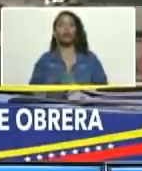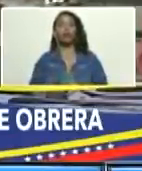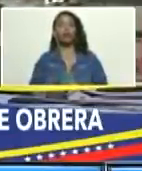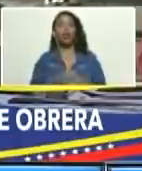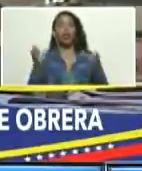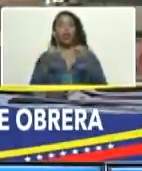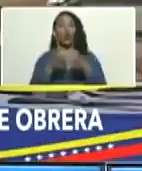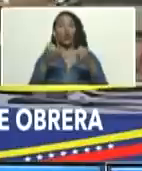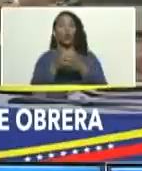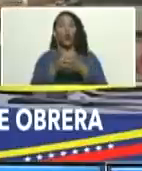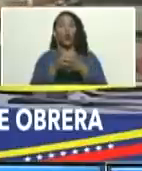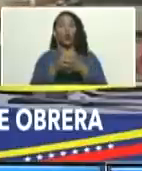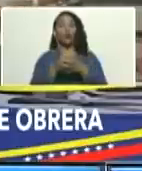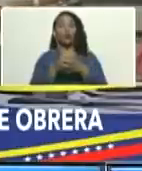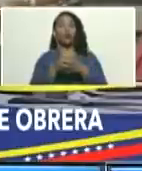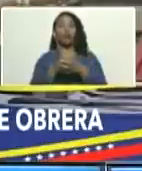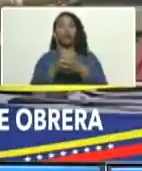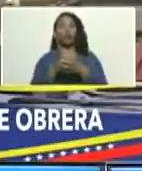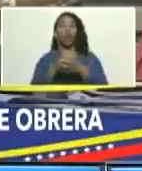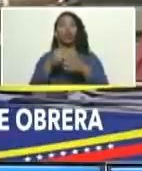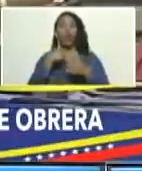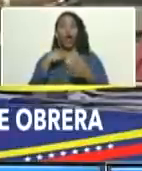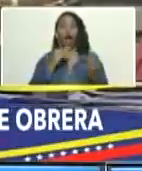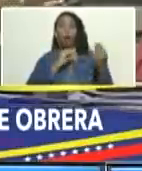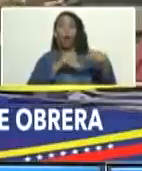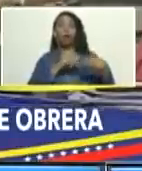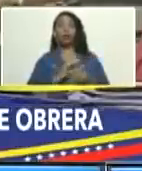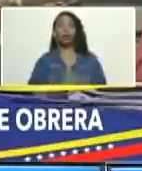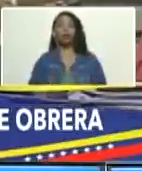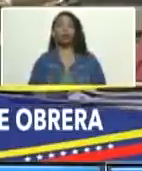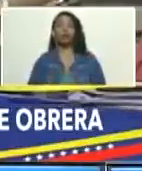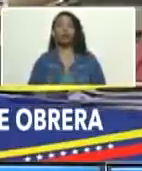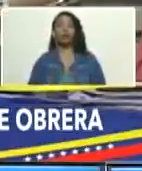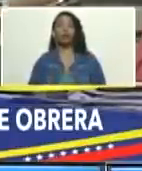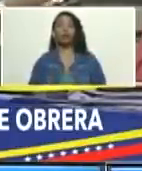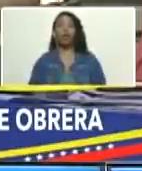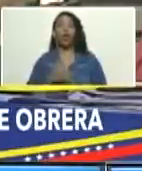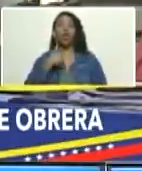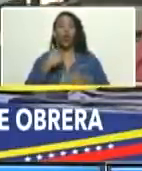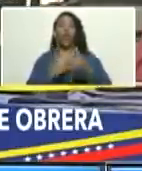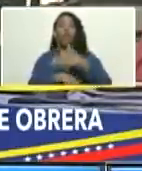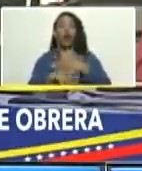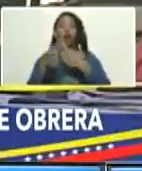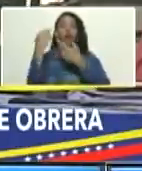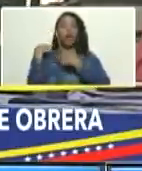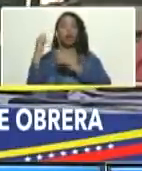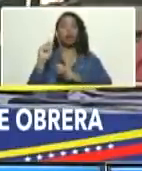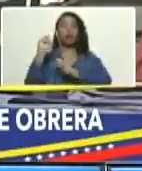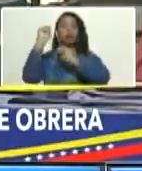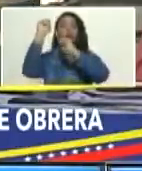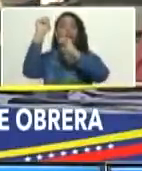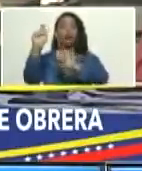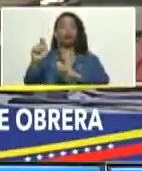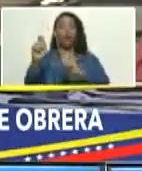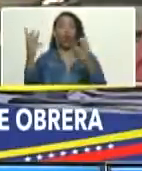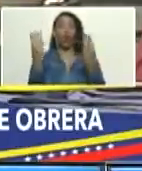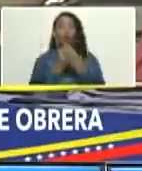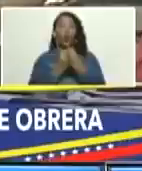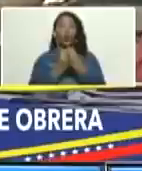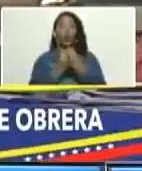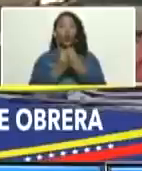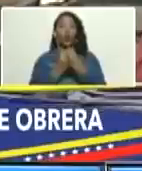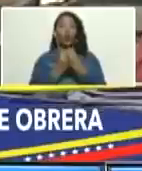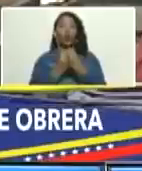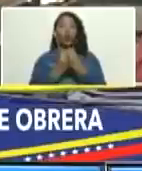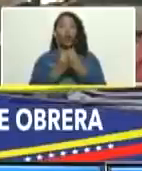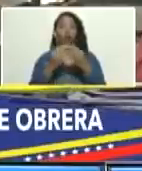sindical. Estoy de acuerdo. Y yo voy a encargar y le voy a dar, conjuntamente con la clase